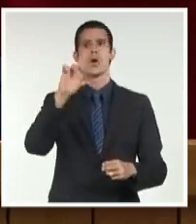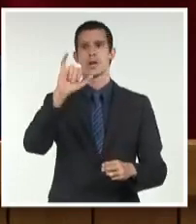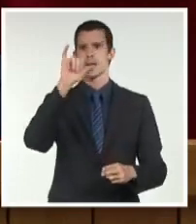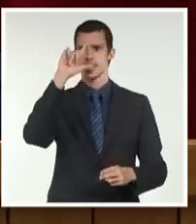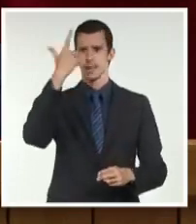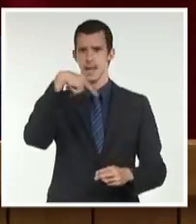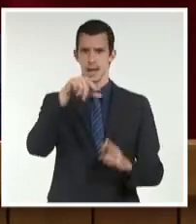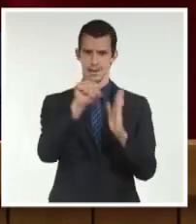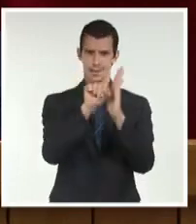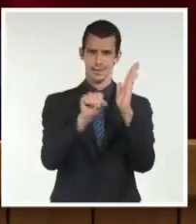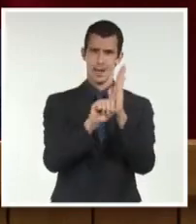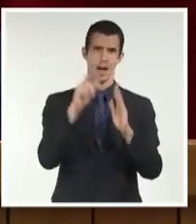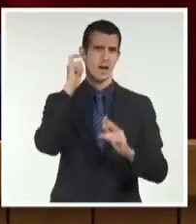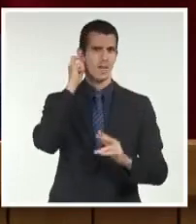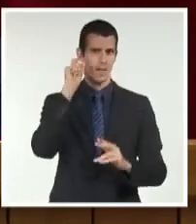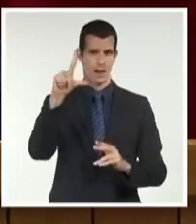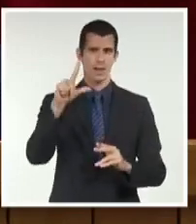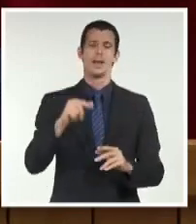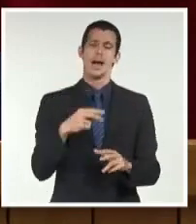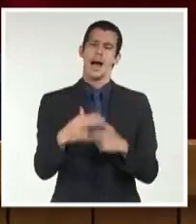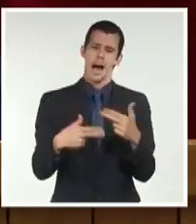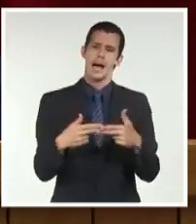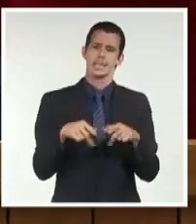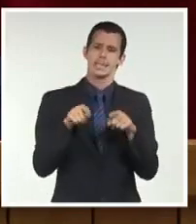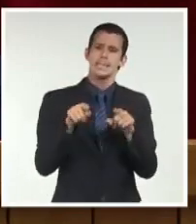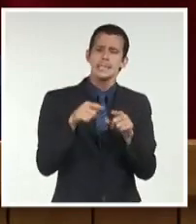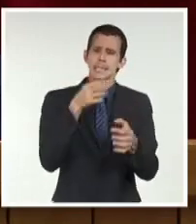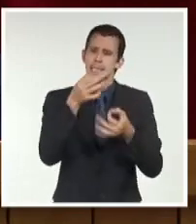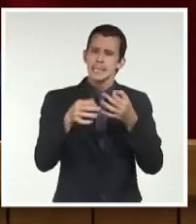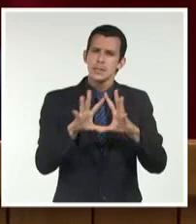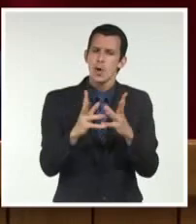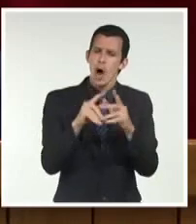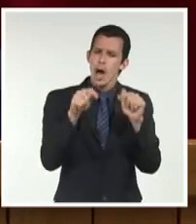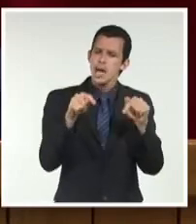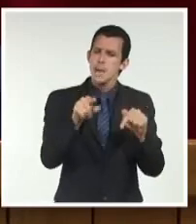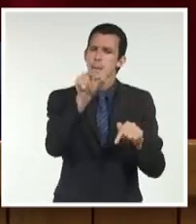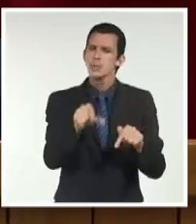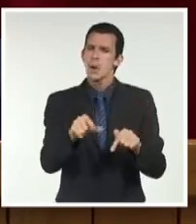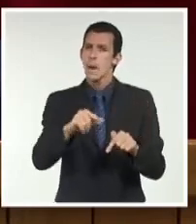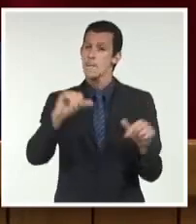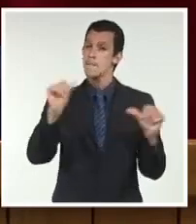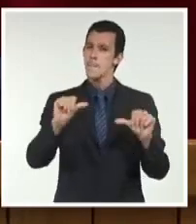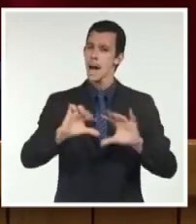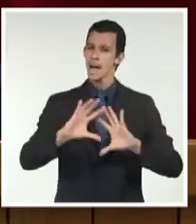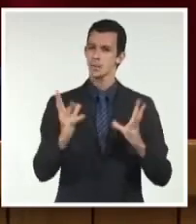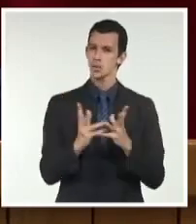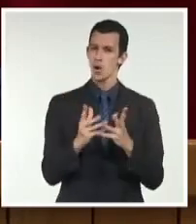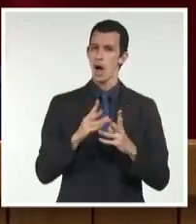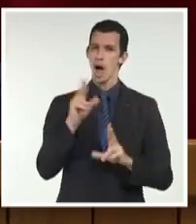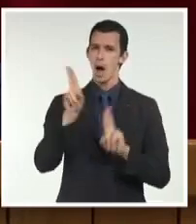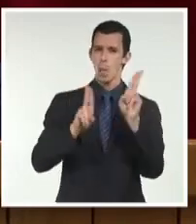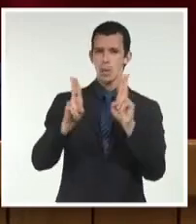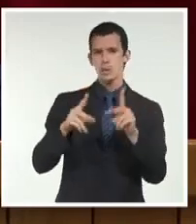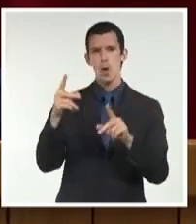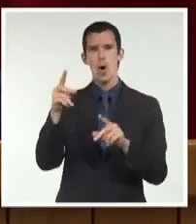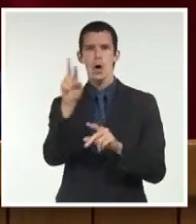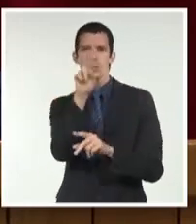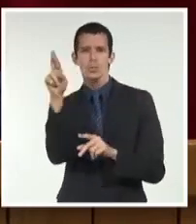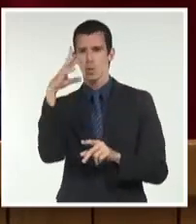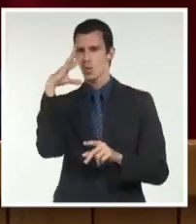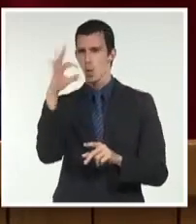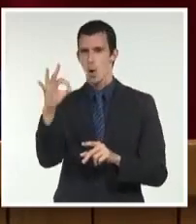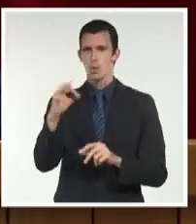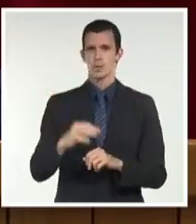y contra los procesos revolucionarios y progresistas de la región, promoviendo para ello la intolerancia, la